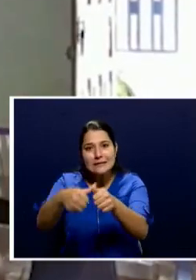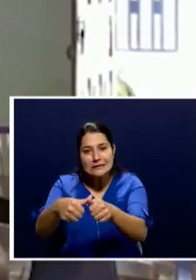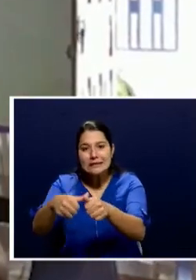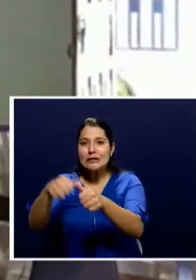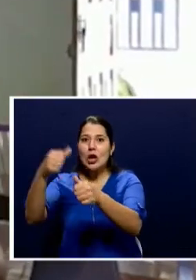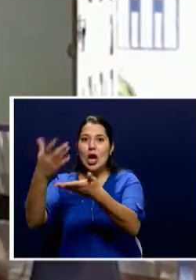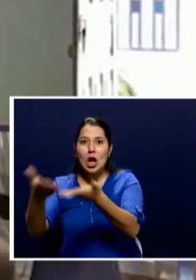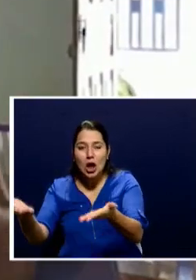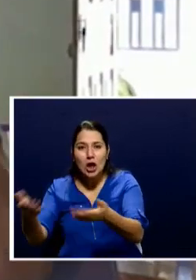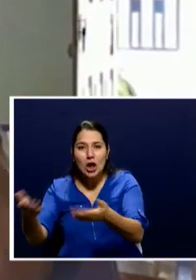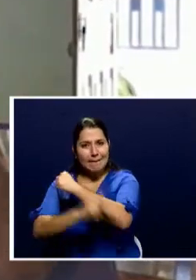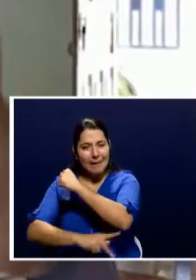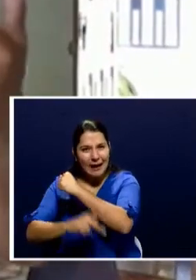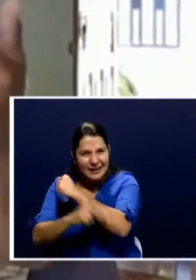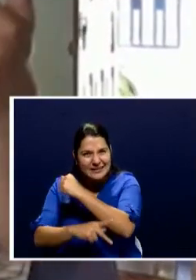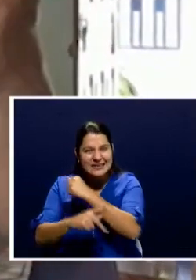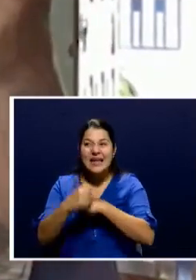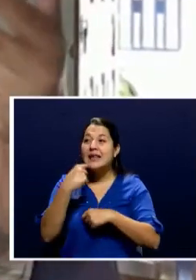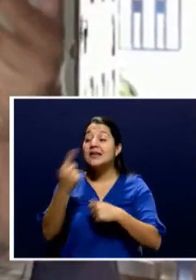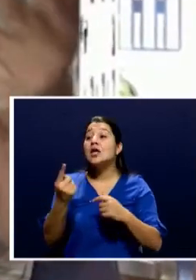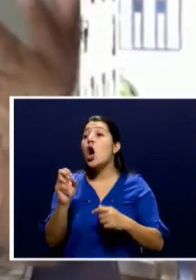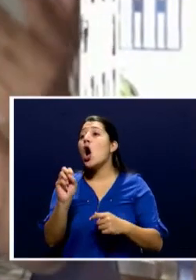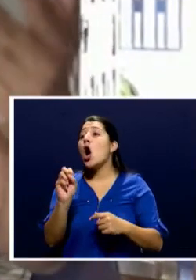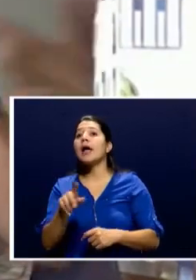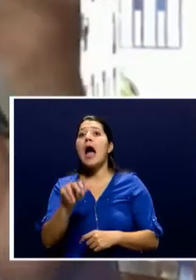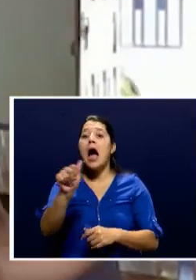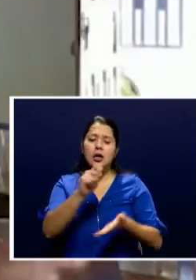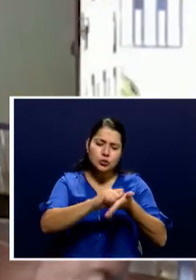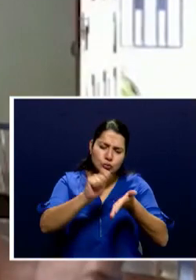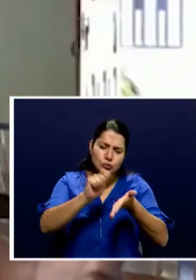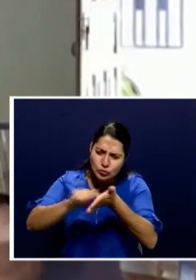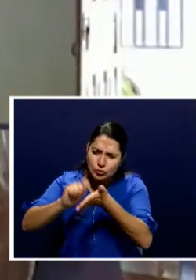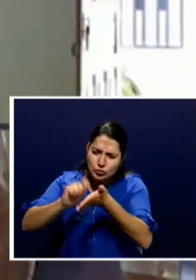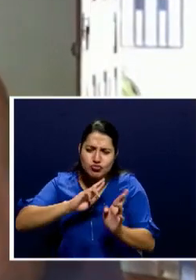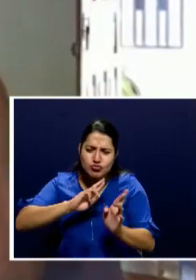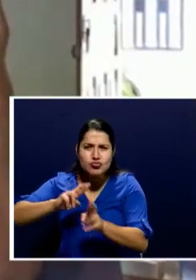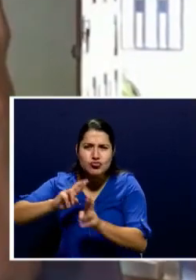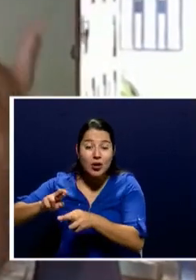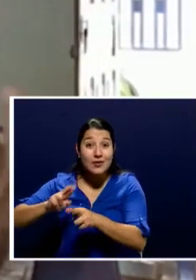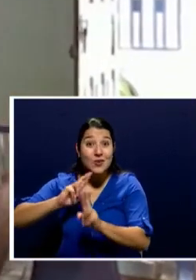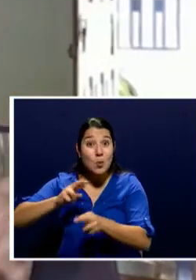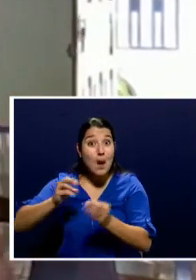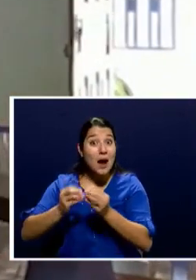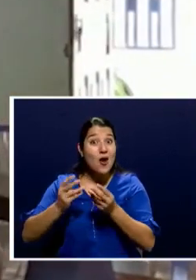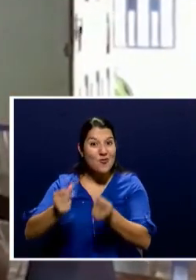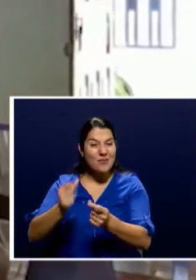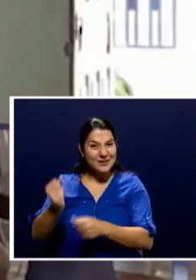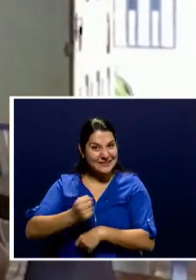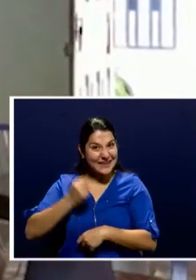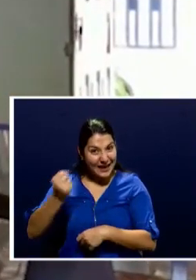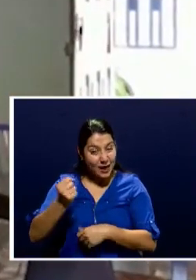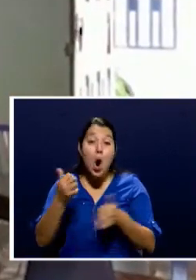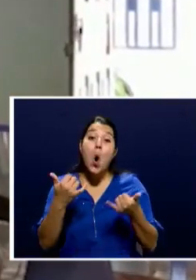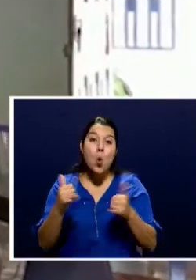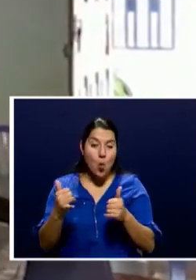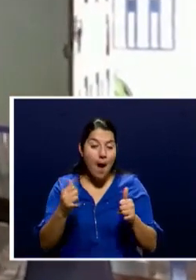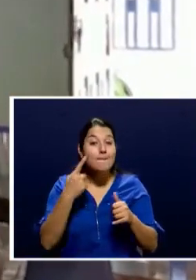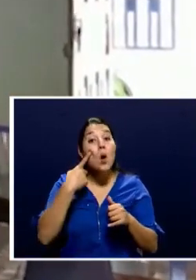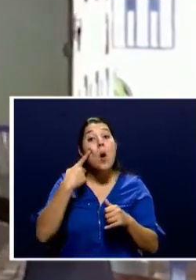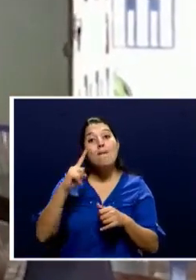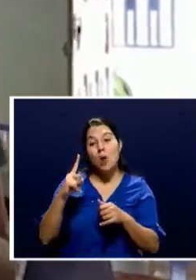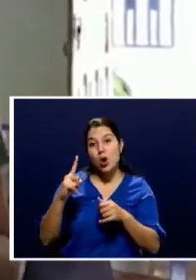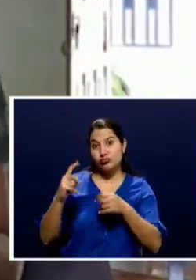abecedario y se dice nombre, apellido, animal, cosa, lugar, etc. Y eso fue muy interesante porque participaron